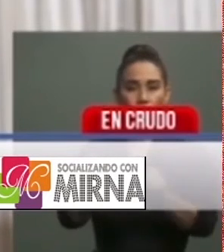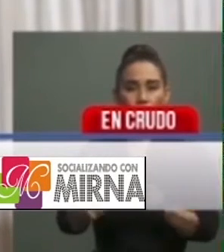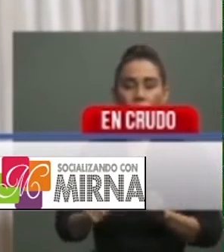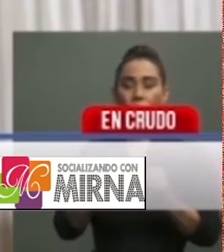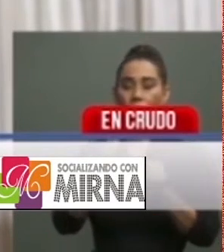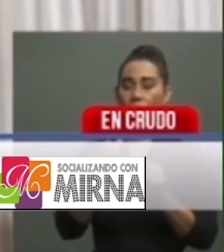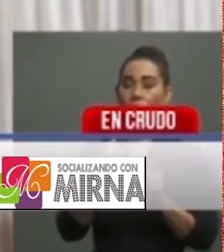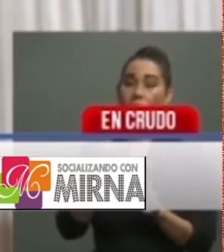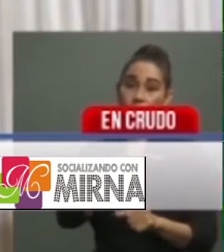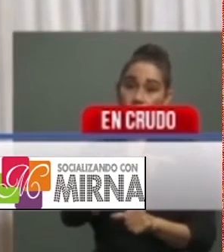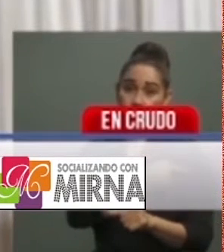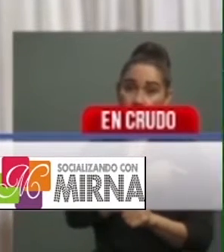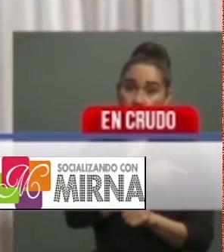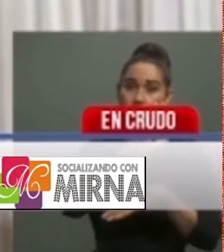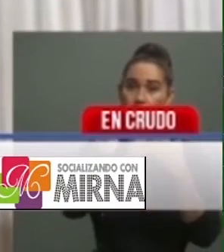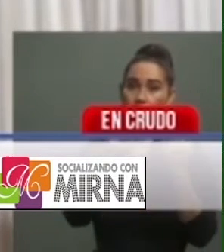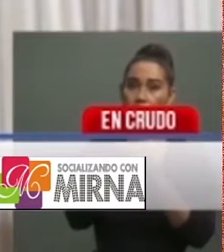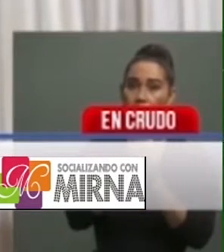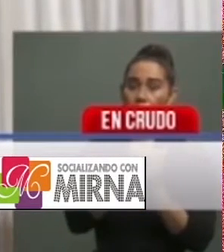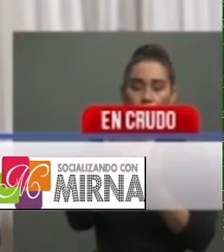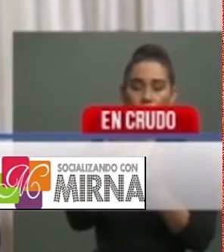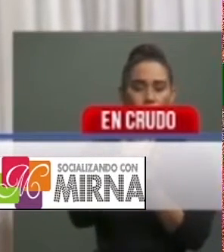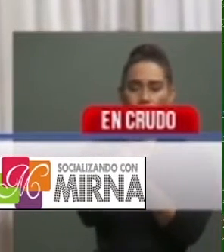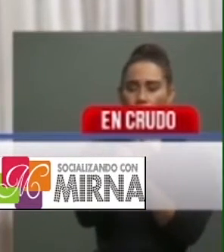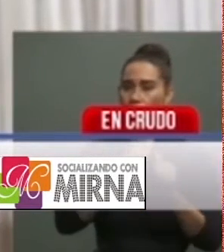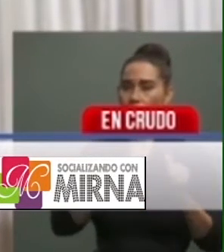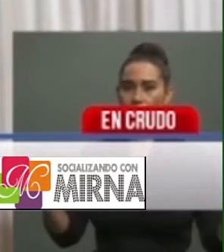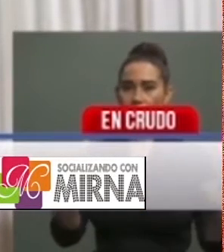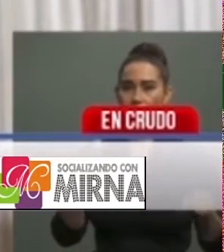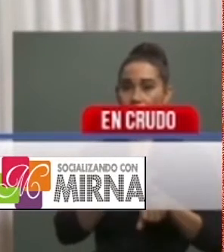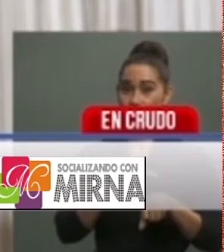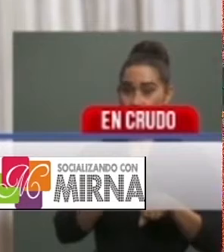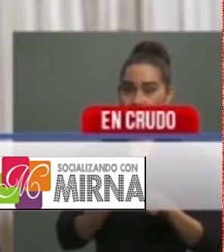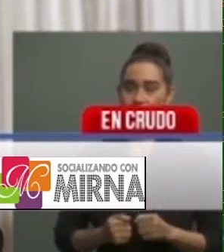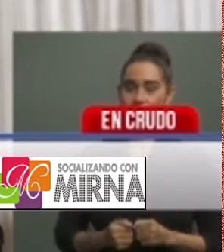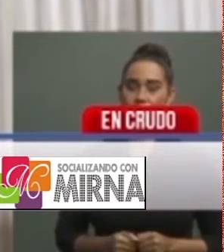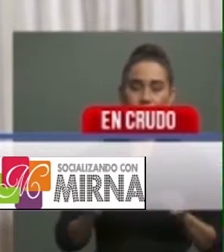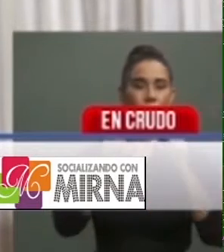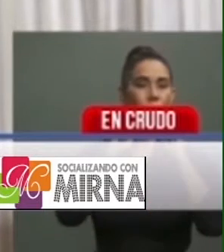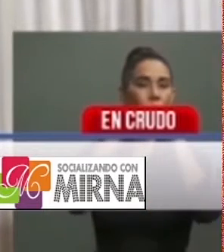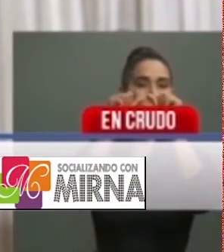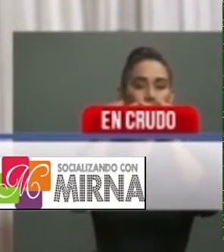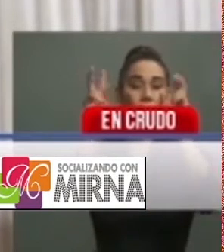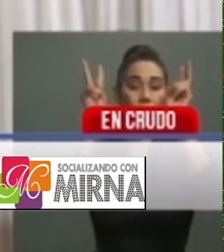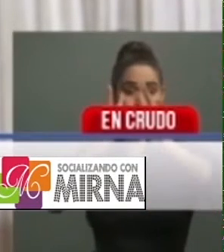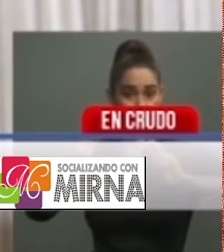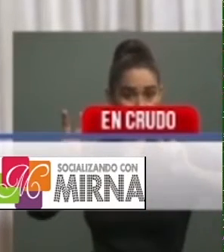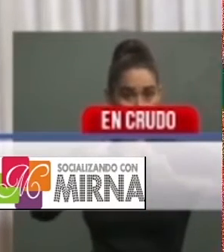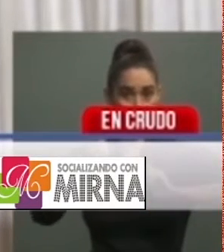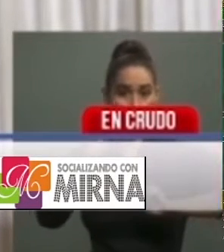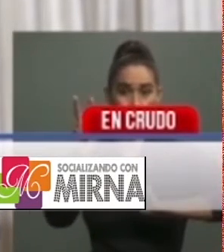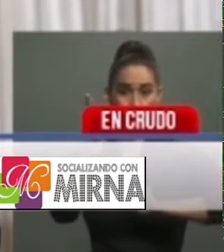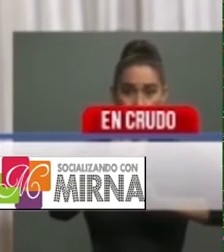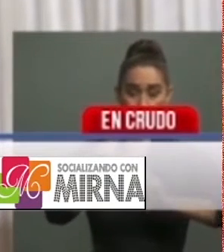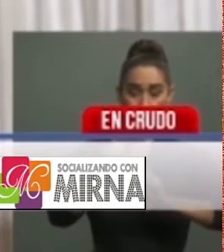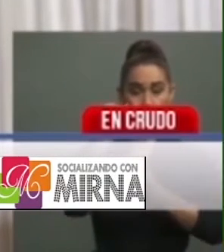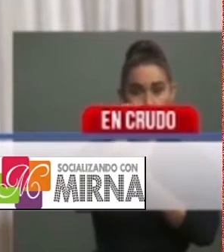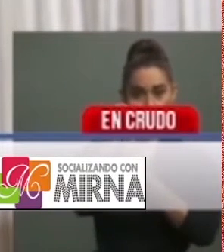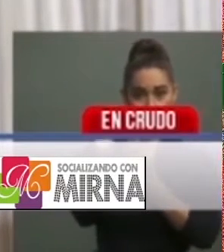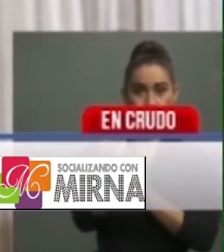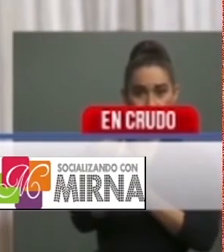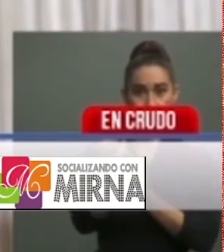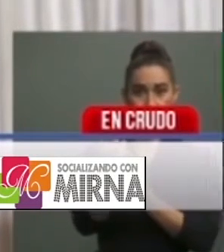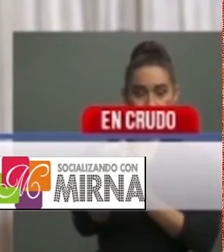Entonces, eso no procede, porque es lo que yo digo, o somos todo vaca o todo toro, como dice un refrán